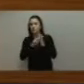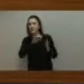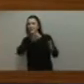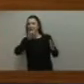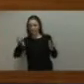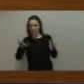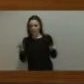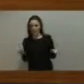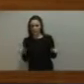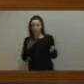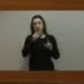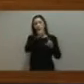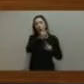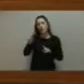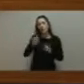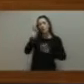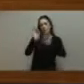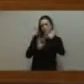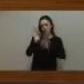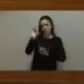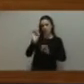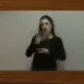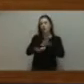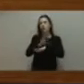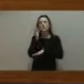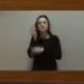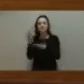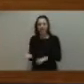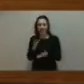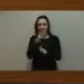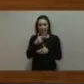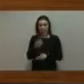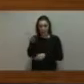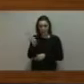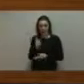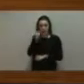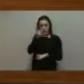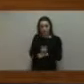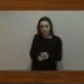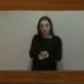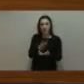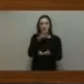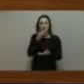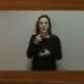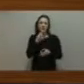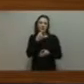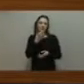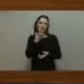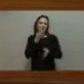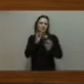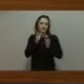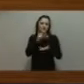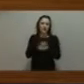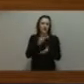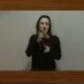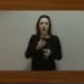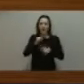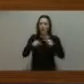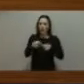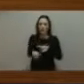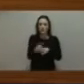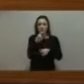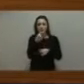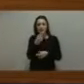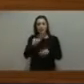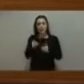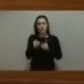2015? El 11%, consejera. Y ahora nos viene otra vez con su chisterita, que viene todos los días. Hoy dice que el